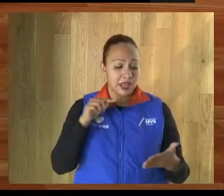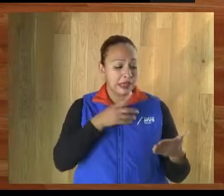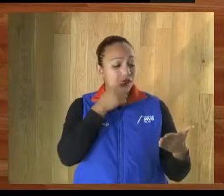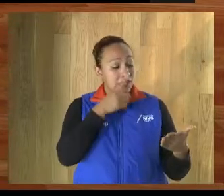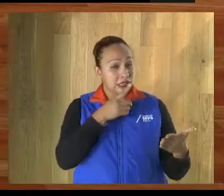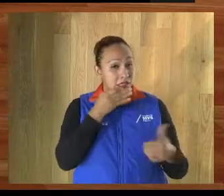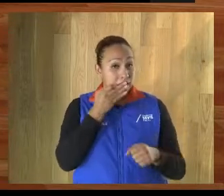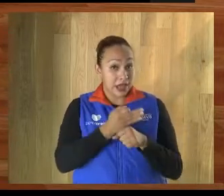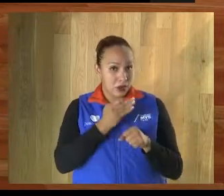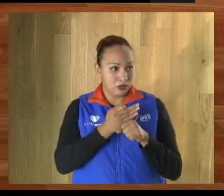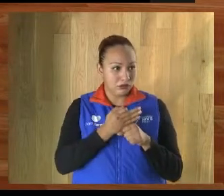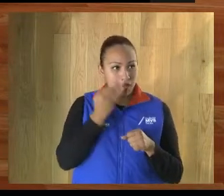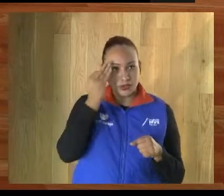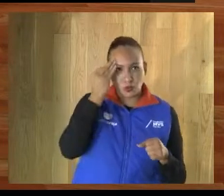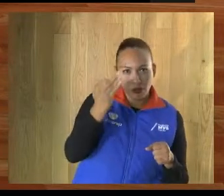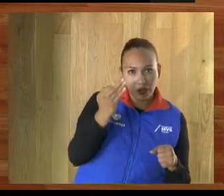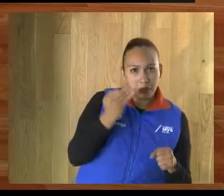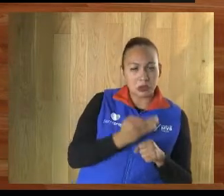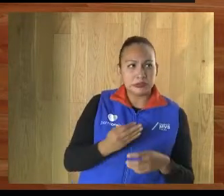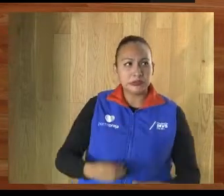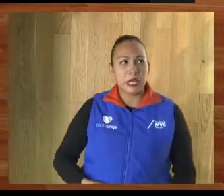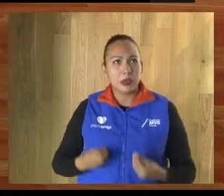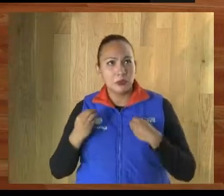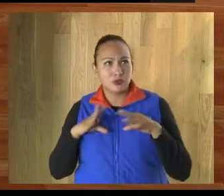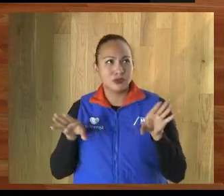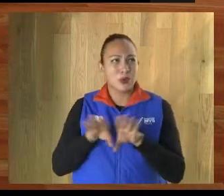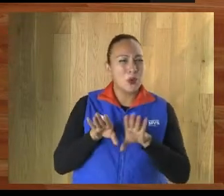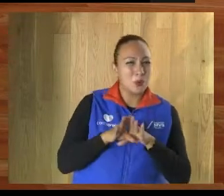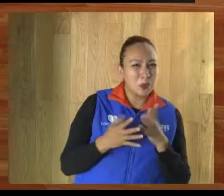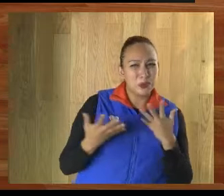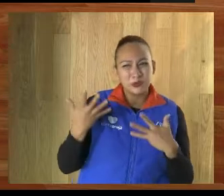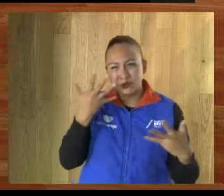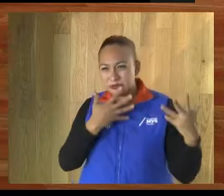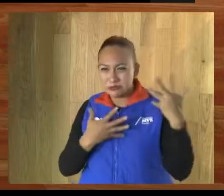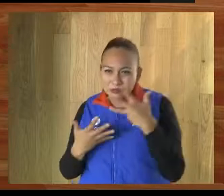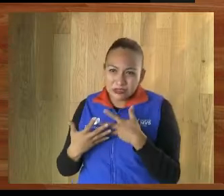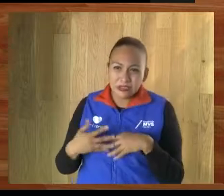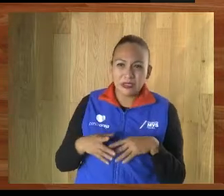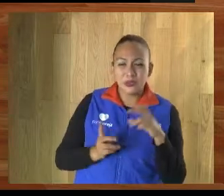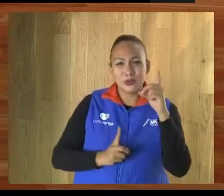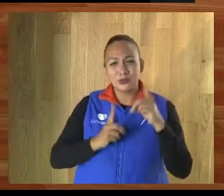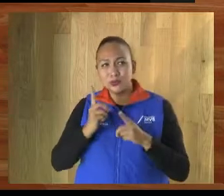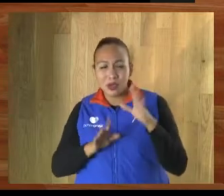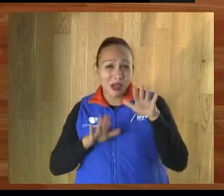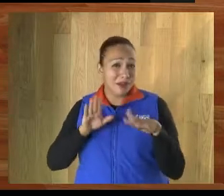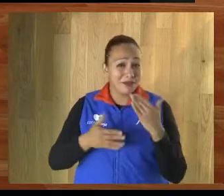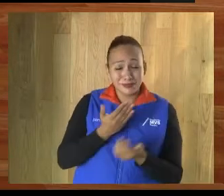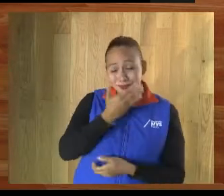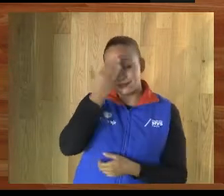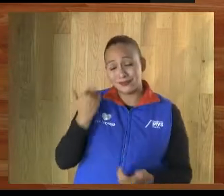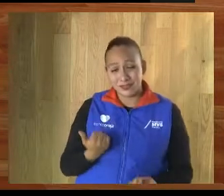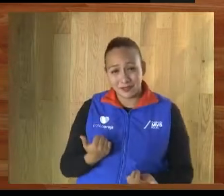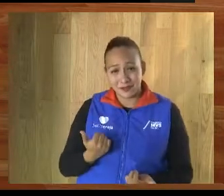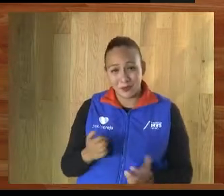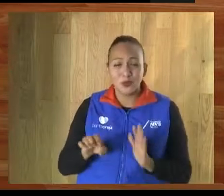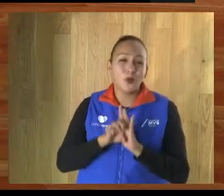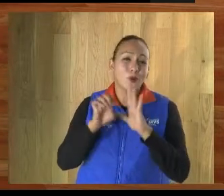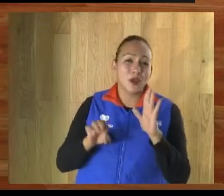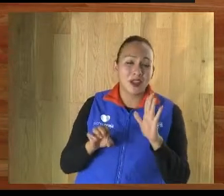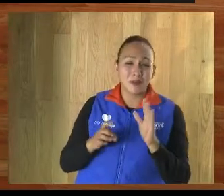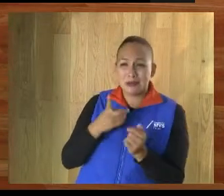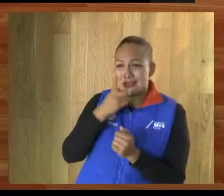estos tiempos de incertidumbre que estamos viviendo, que hemos vivido y que seguramente vamos a seguir viviendo. Se habla del